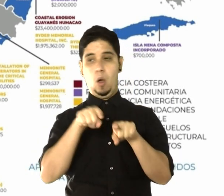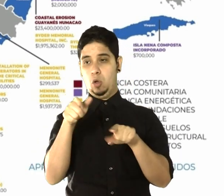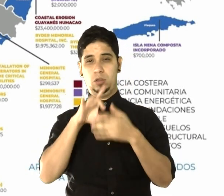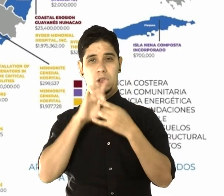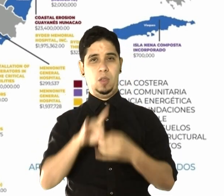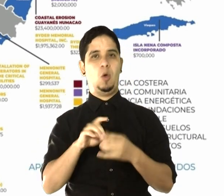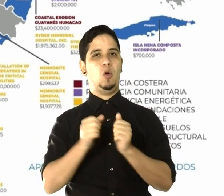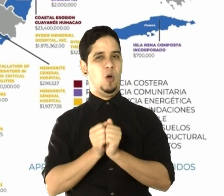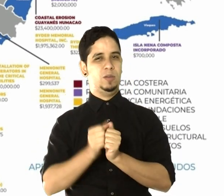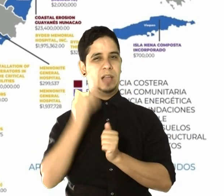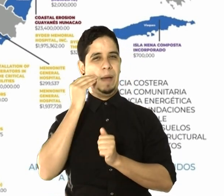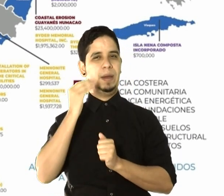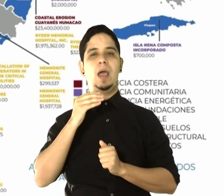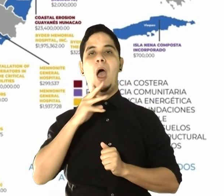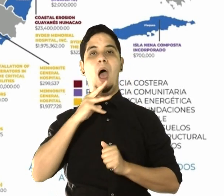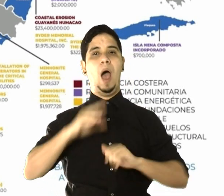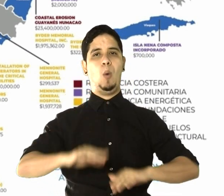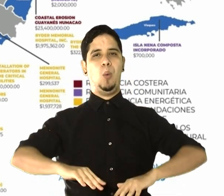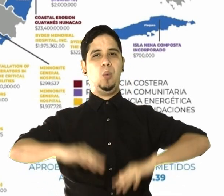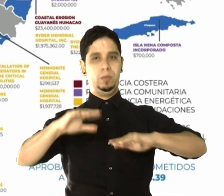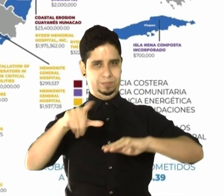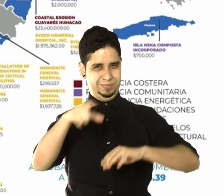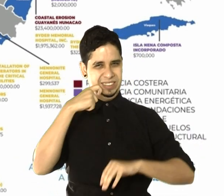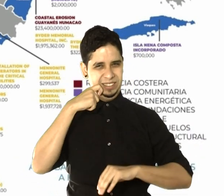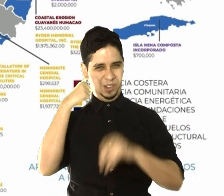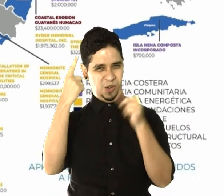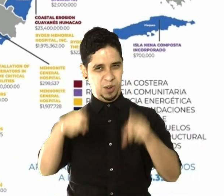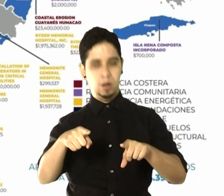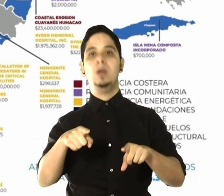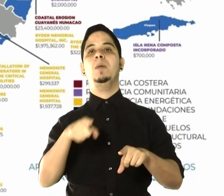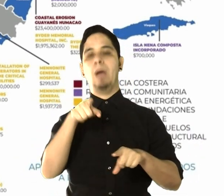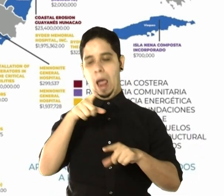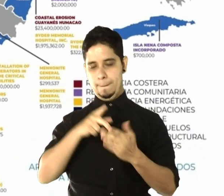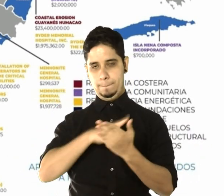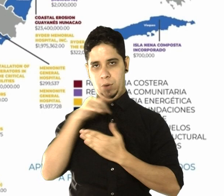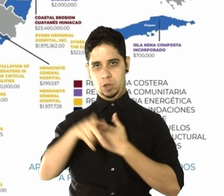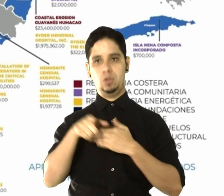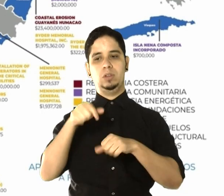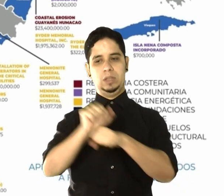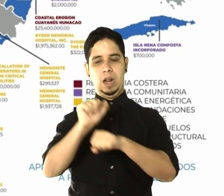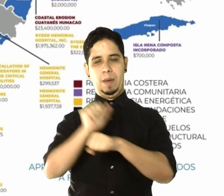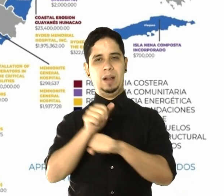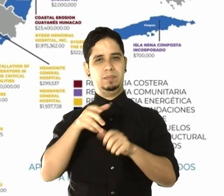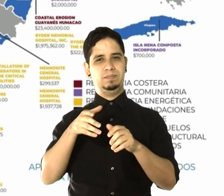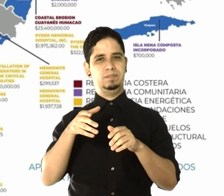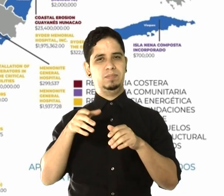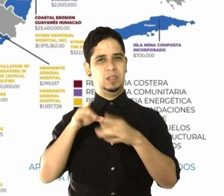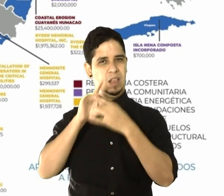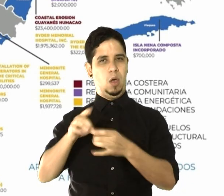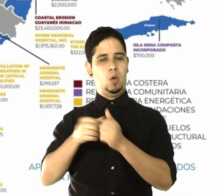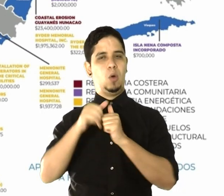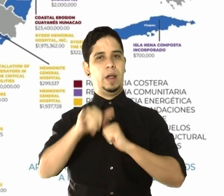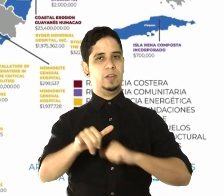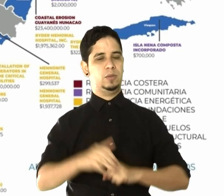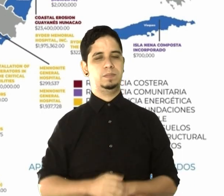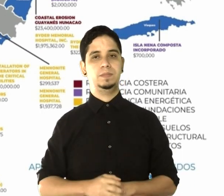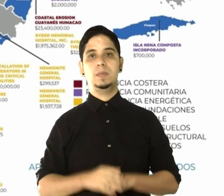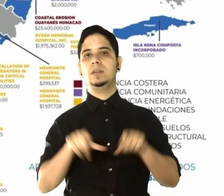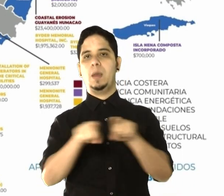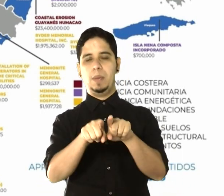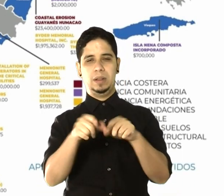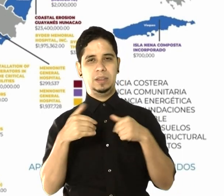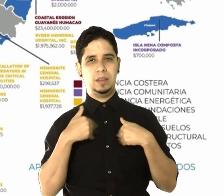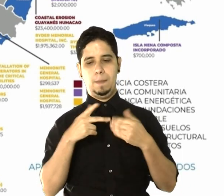Recientemente tuvimos unas lluvias muy fuertes y algunos de estos proyectos van dirigidos a atender eso. También tenemos proyectos de